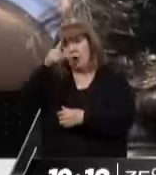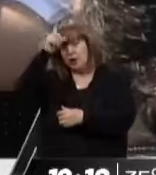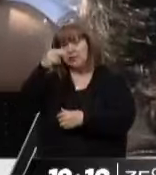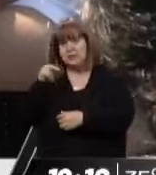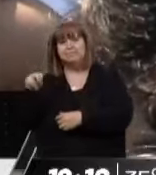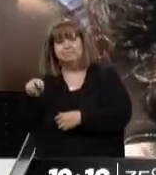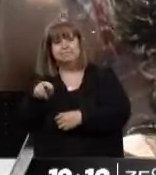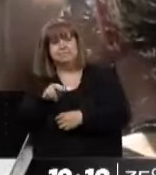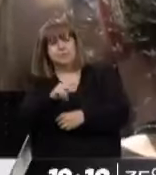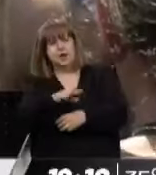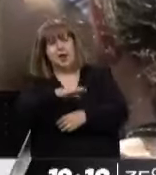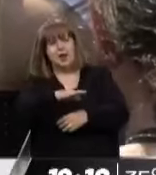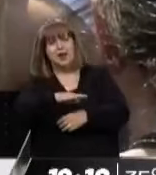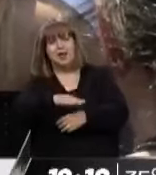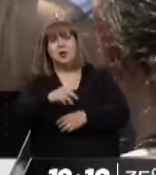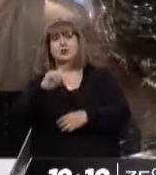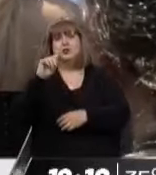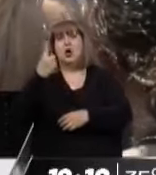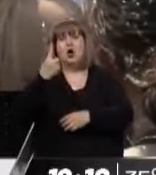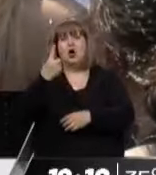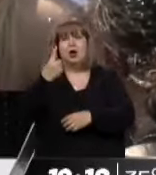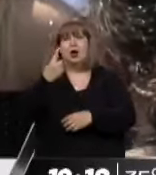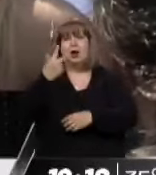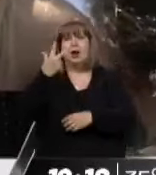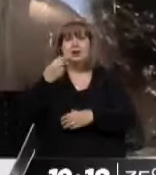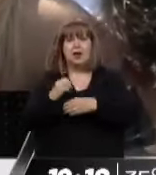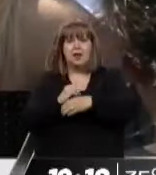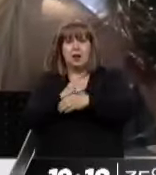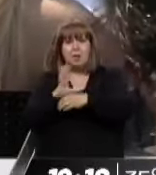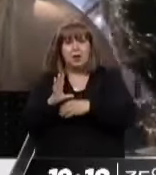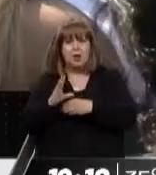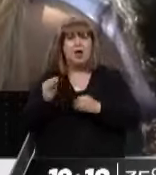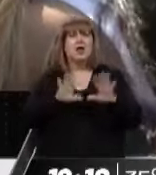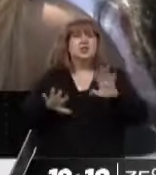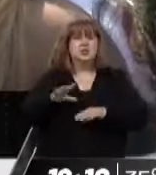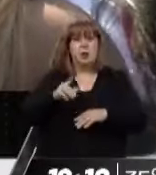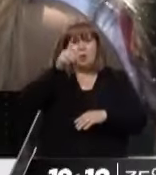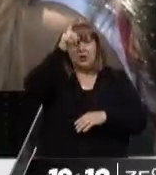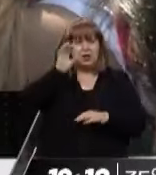nosotros pasamos y vimos el niño a las 3 de la mañana solo. ¿Y qué hicieron? ¿Qué hicieron?